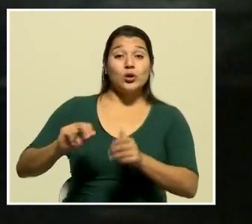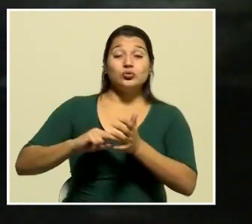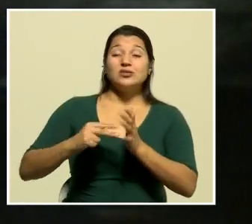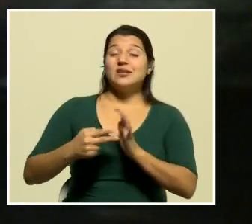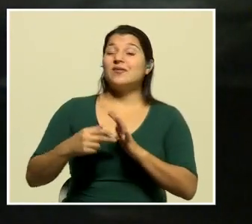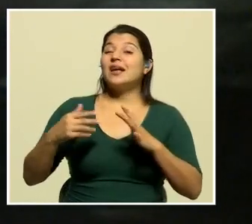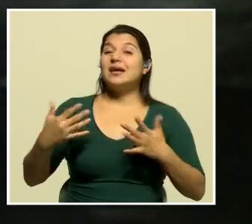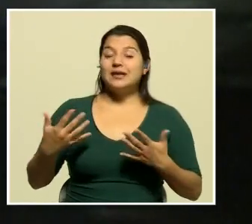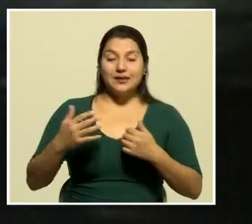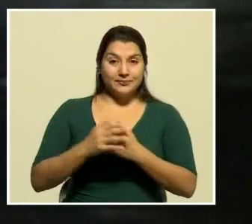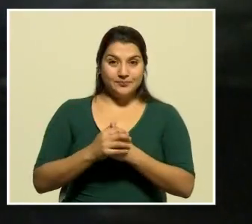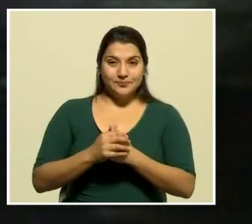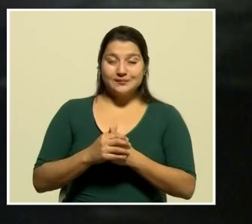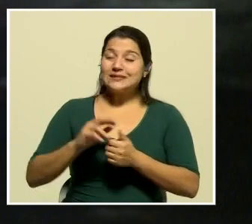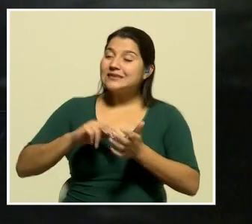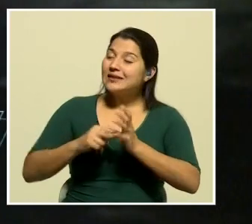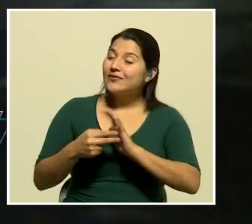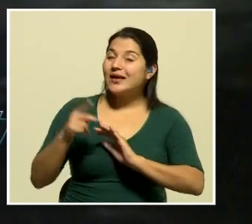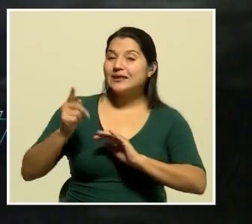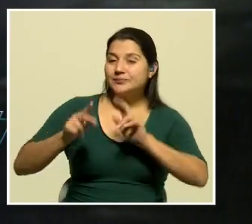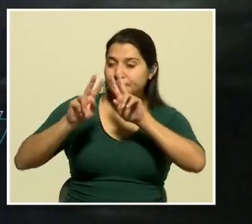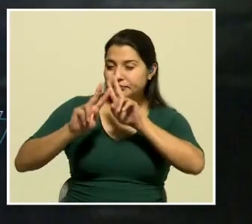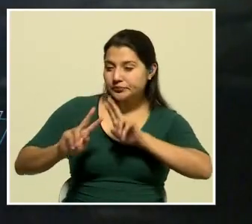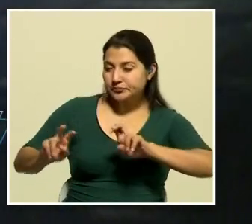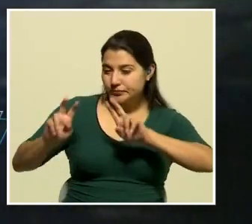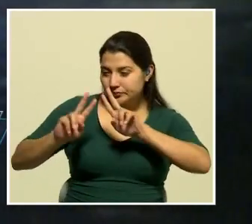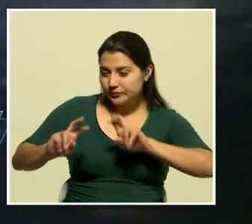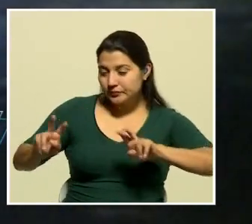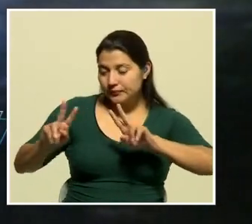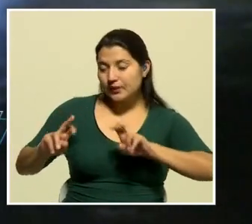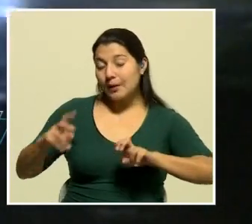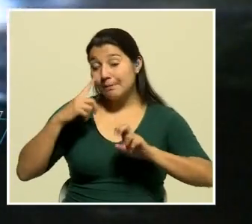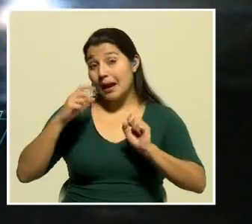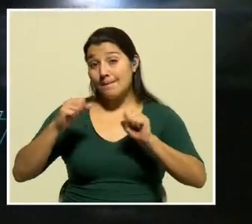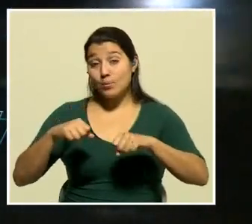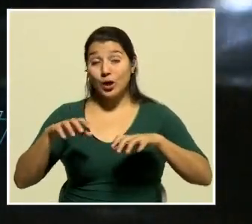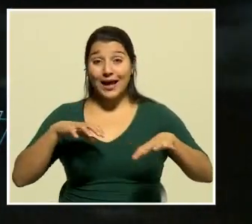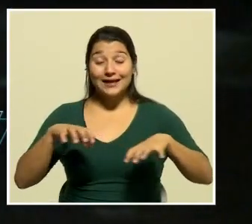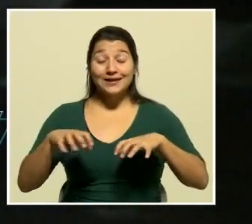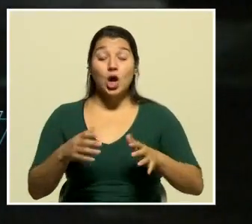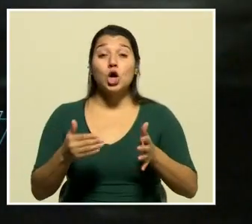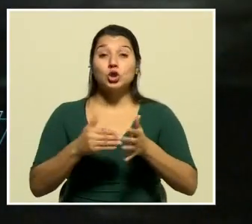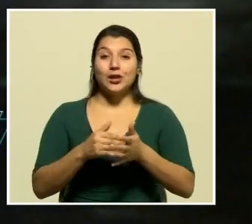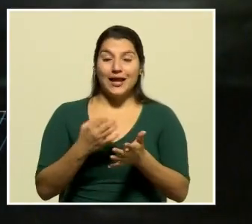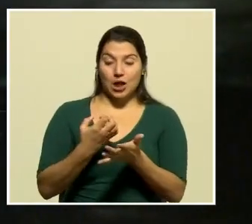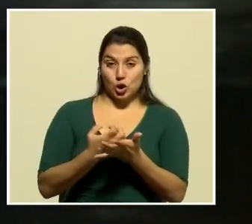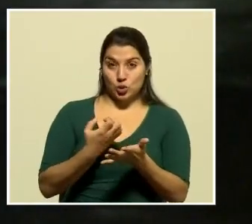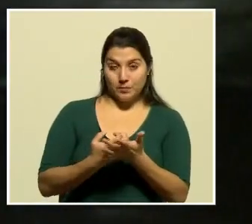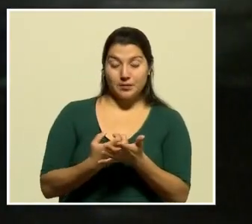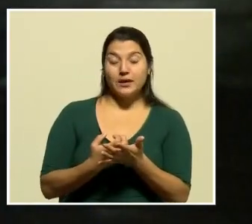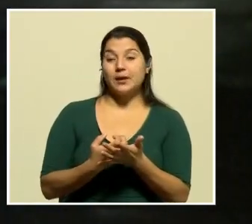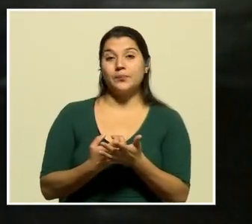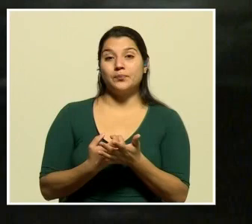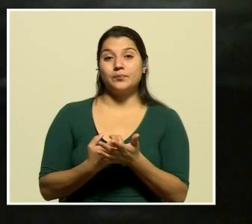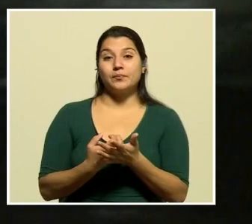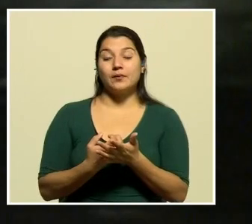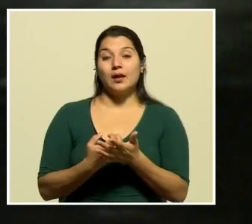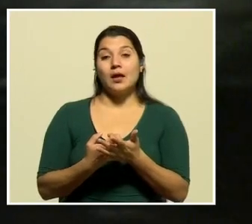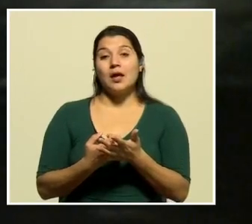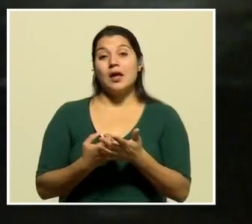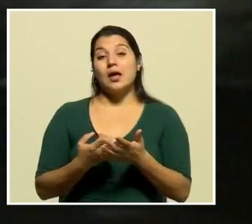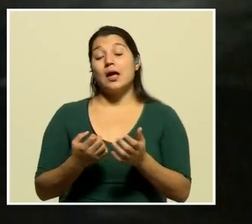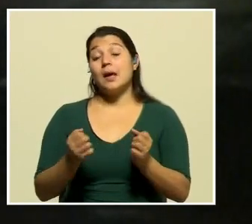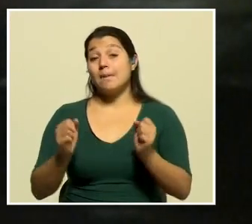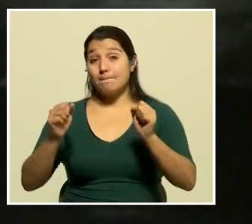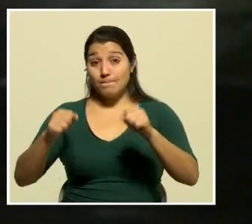todo este análisis y protocolo que se va a hacer para poder reactivar, por lo menos en este caso, el paso de